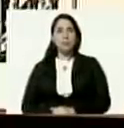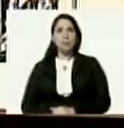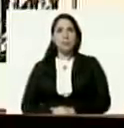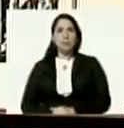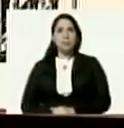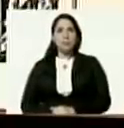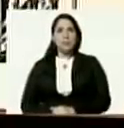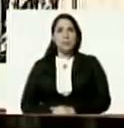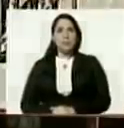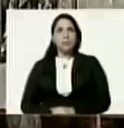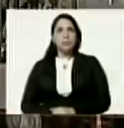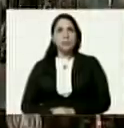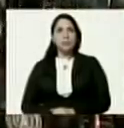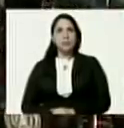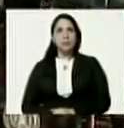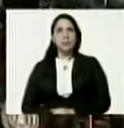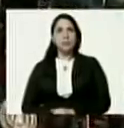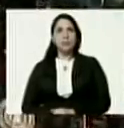Hoy el